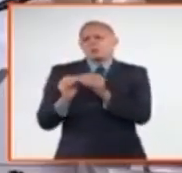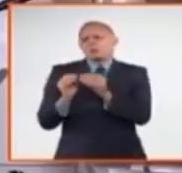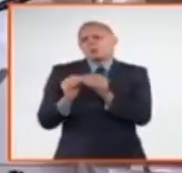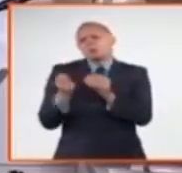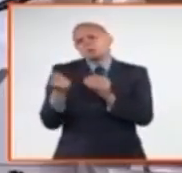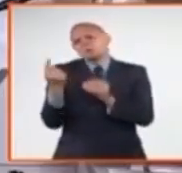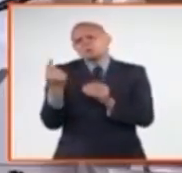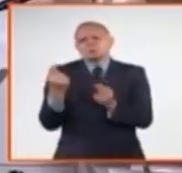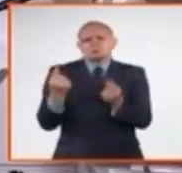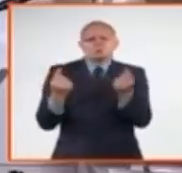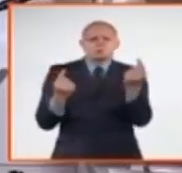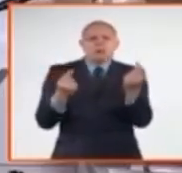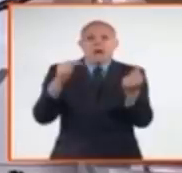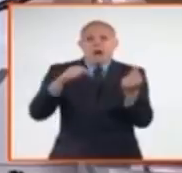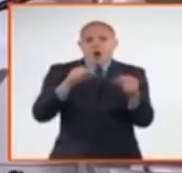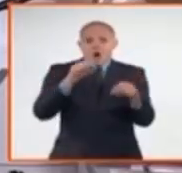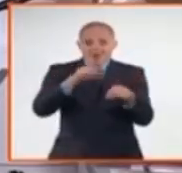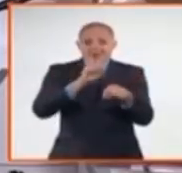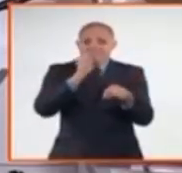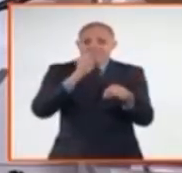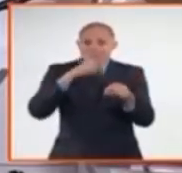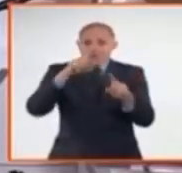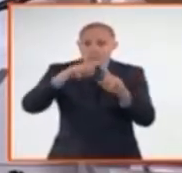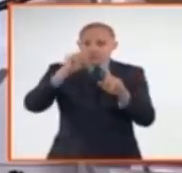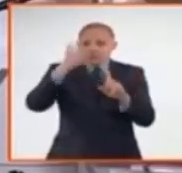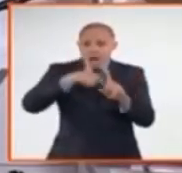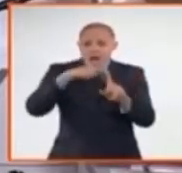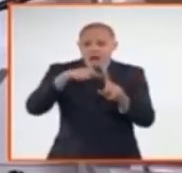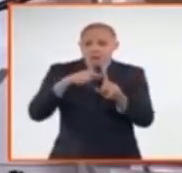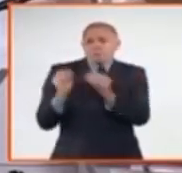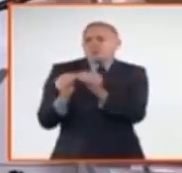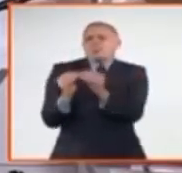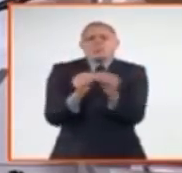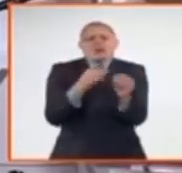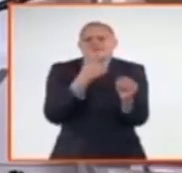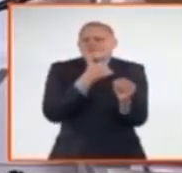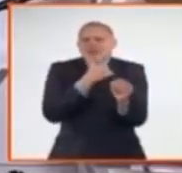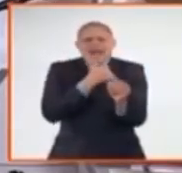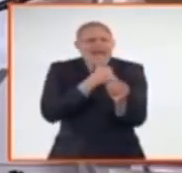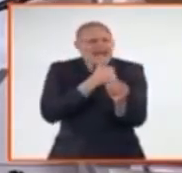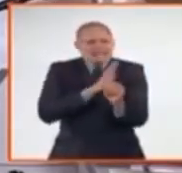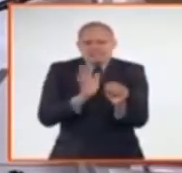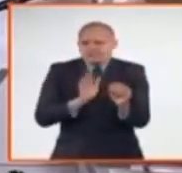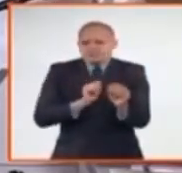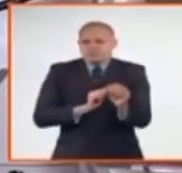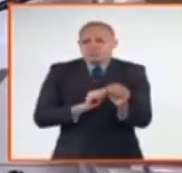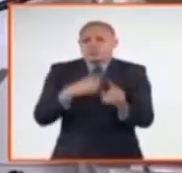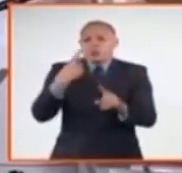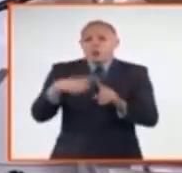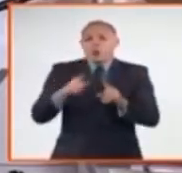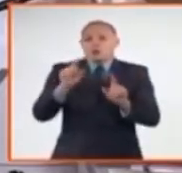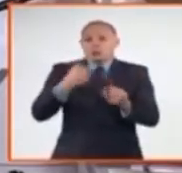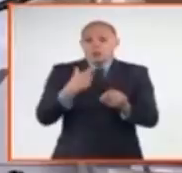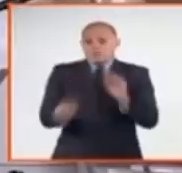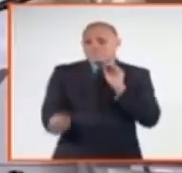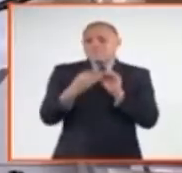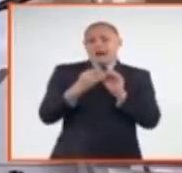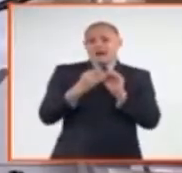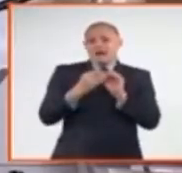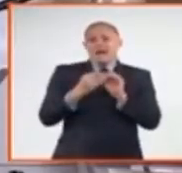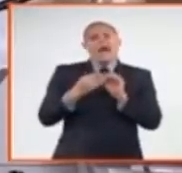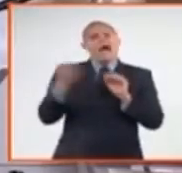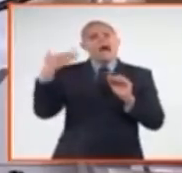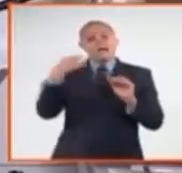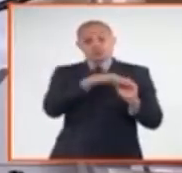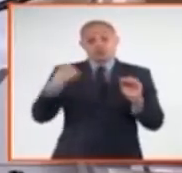tiene que colocar caracteriza también es que en un período como se alcanza un ataque de tiempo la carga viral más de 1000